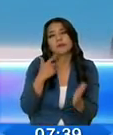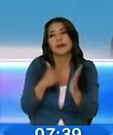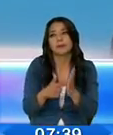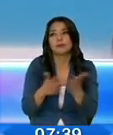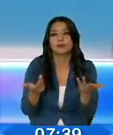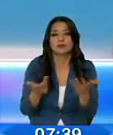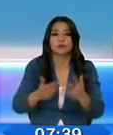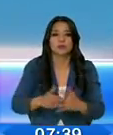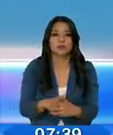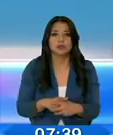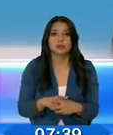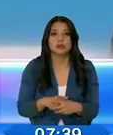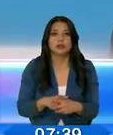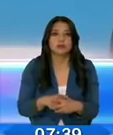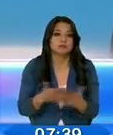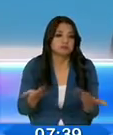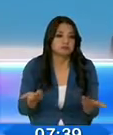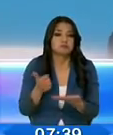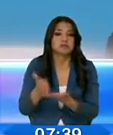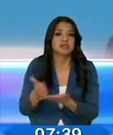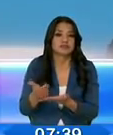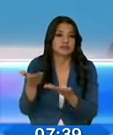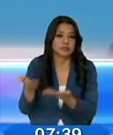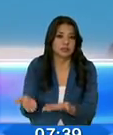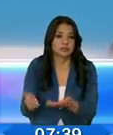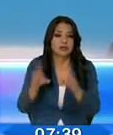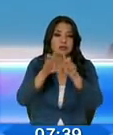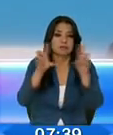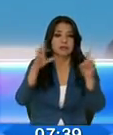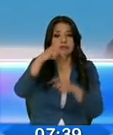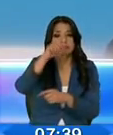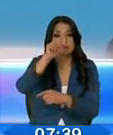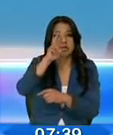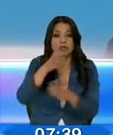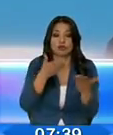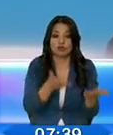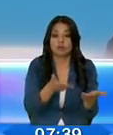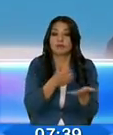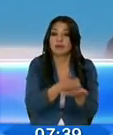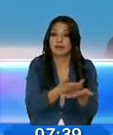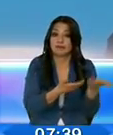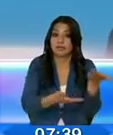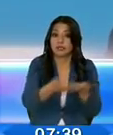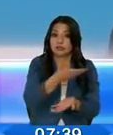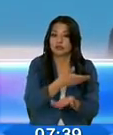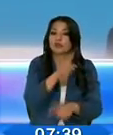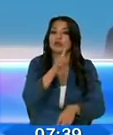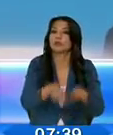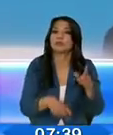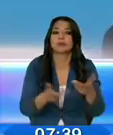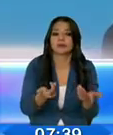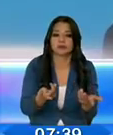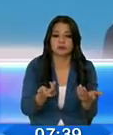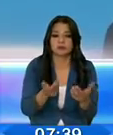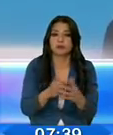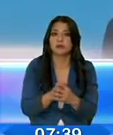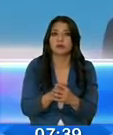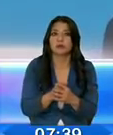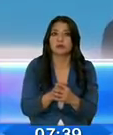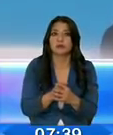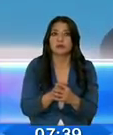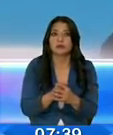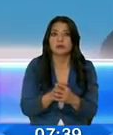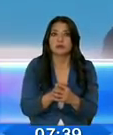que el beneficiario del laudo, la compañía Perenco, no pueda ir a tratar